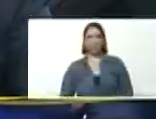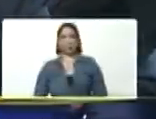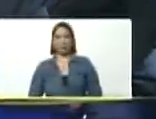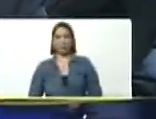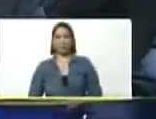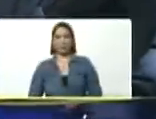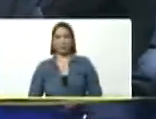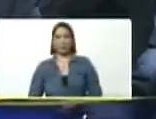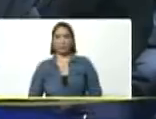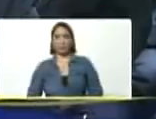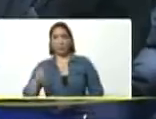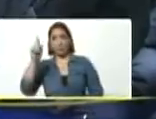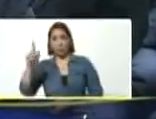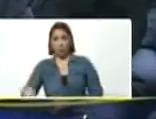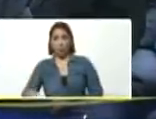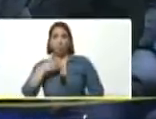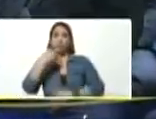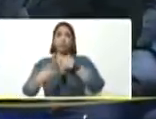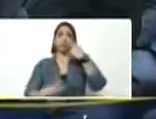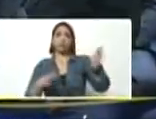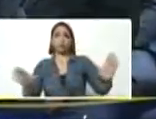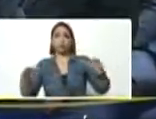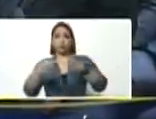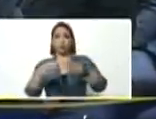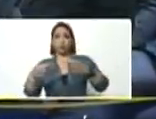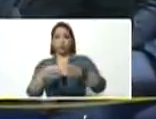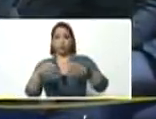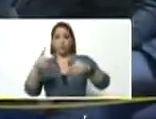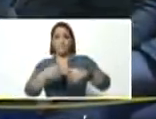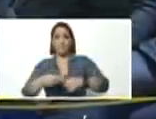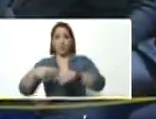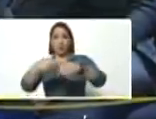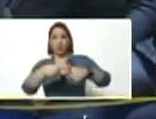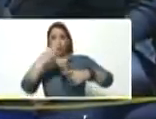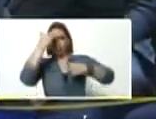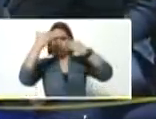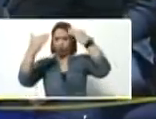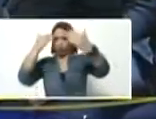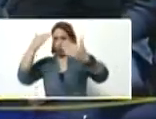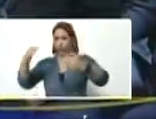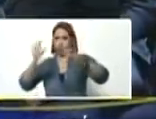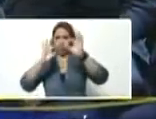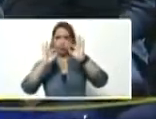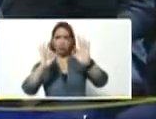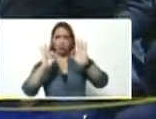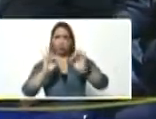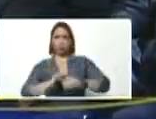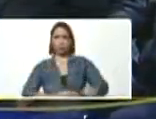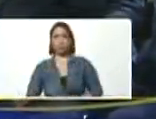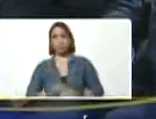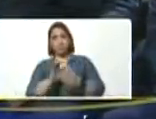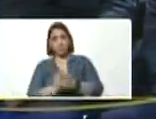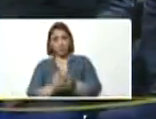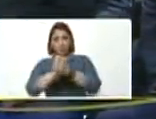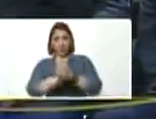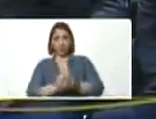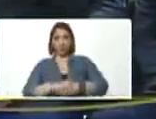a la delegación de Belarus, nuestro saludo fraterno y amistoso,